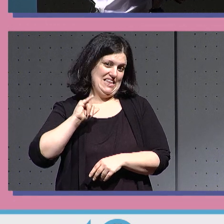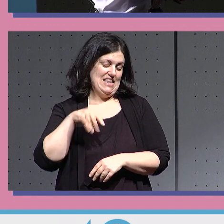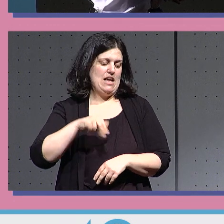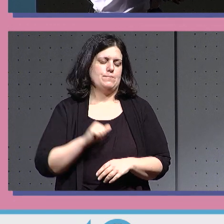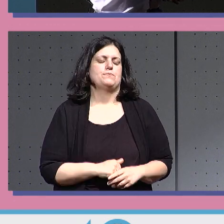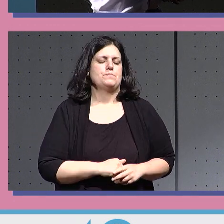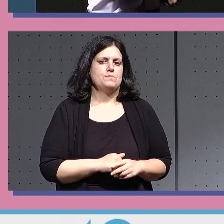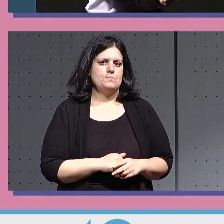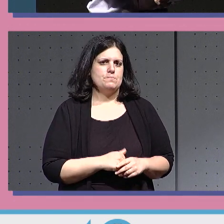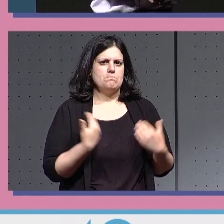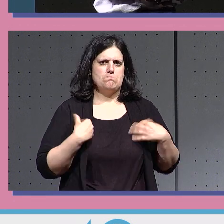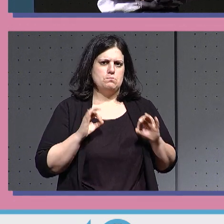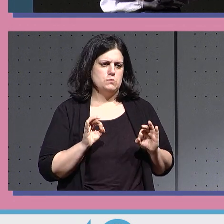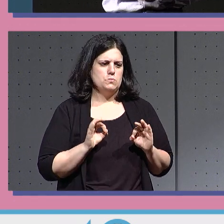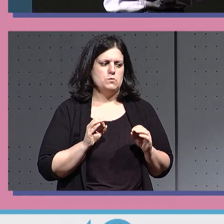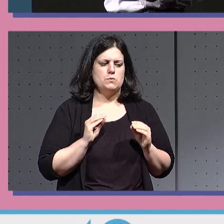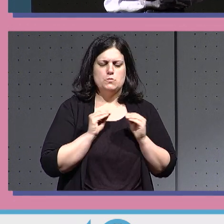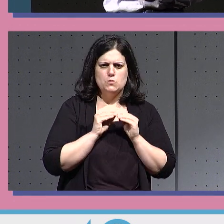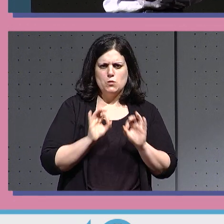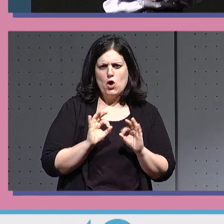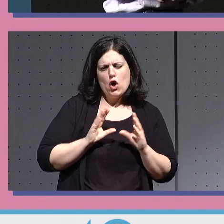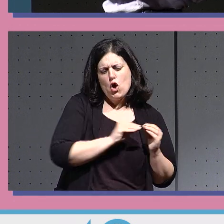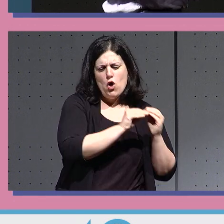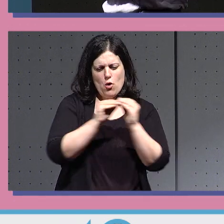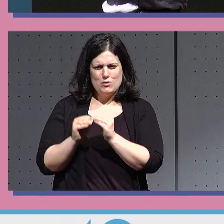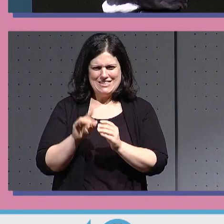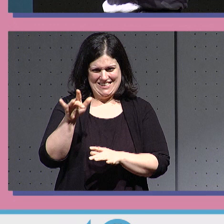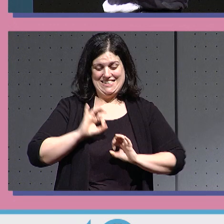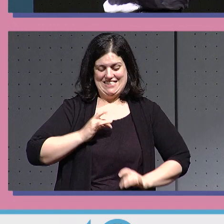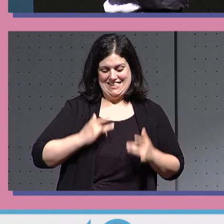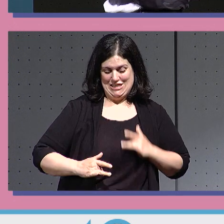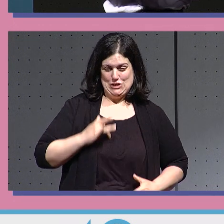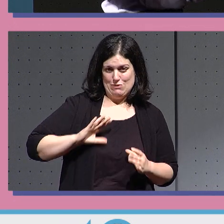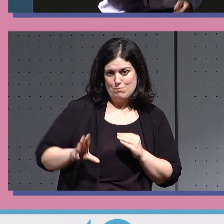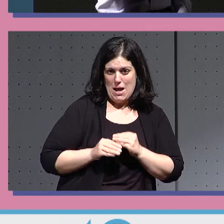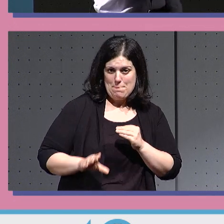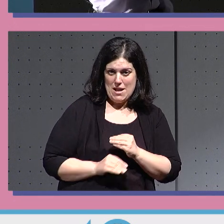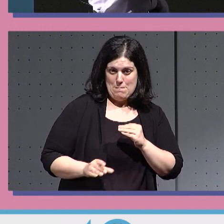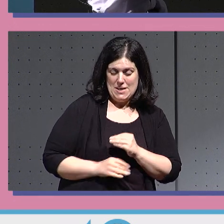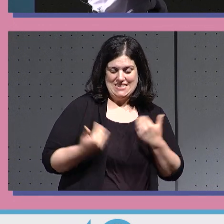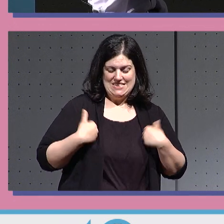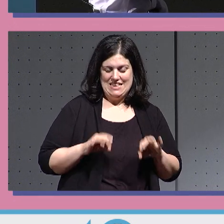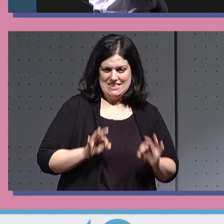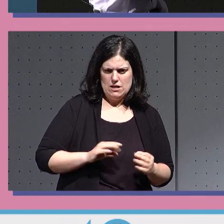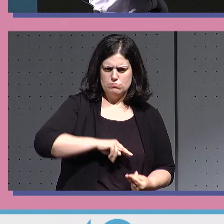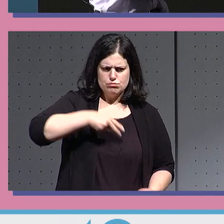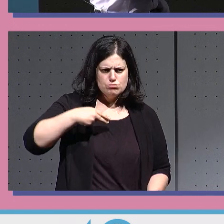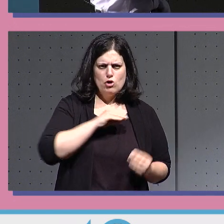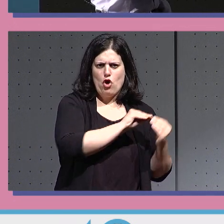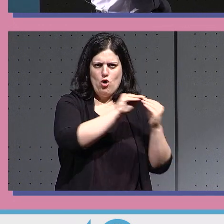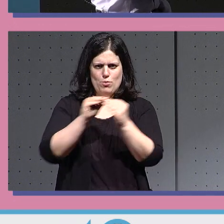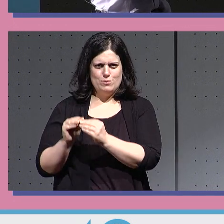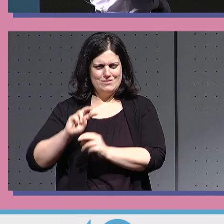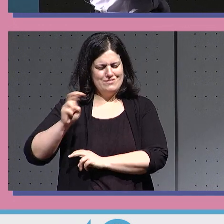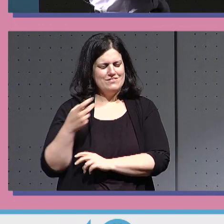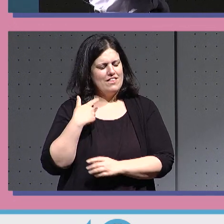También muchos de ellos son comunes a otras cosas y eso explica la comorbilidad. Yo os decía que un gen hace más de una cosa. Estos genes, por ejemplo, son comunes con